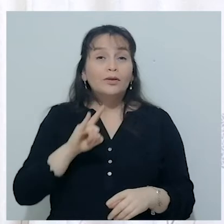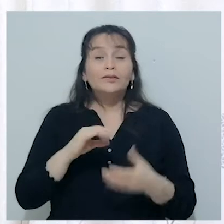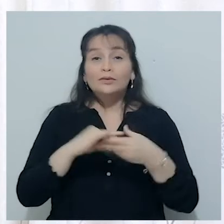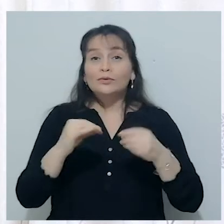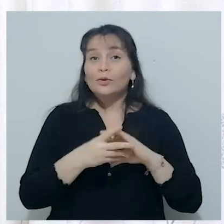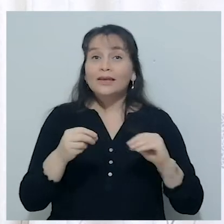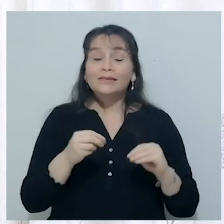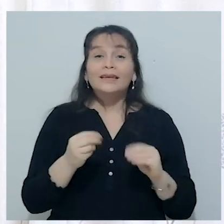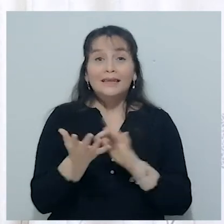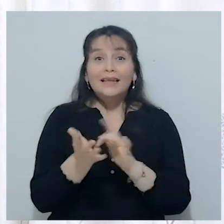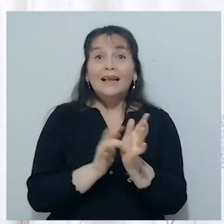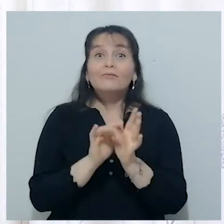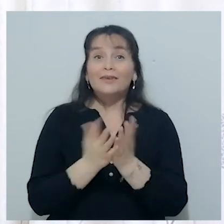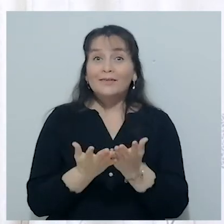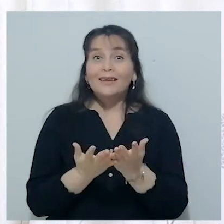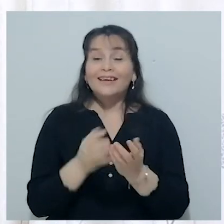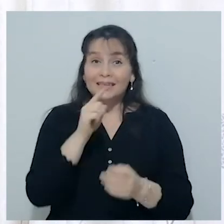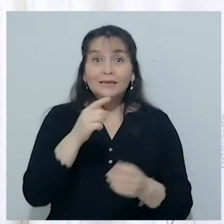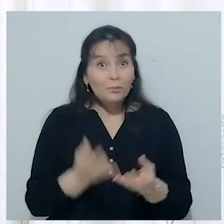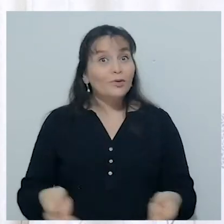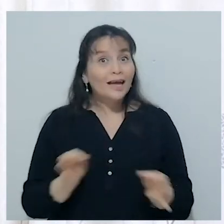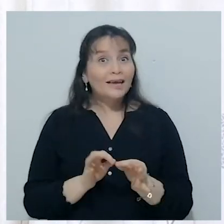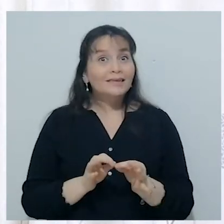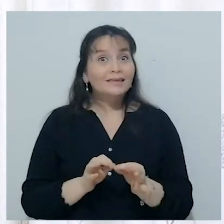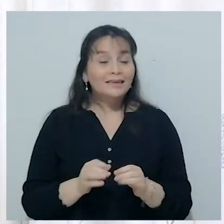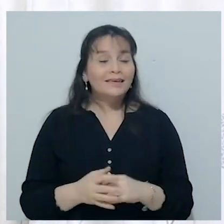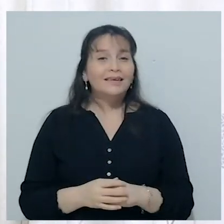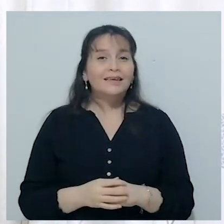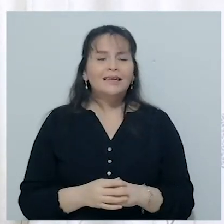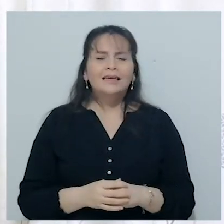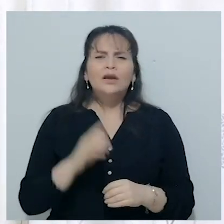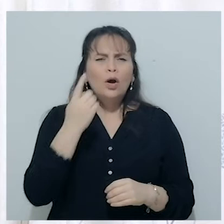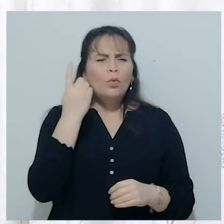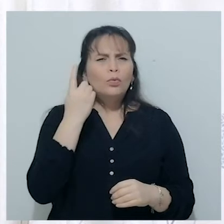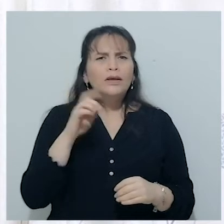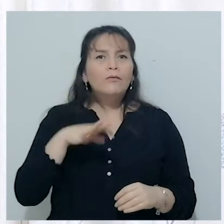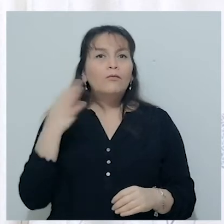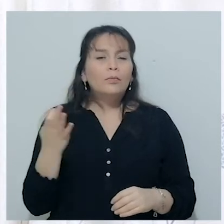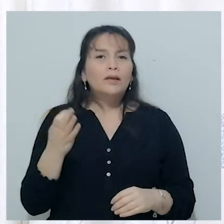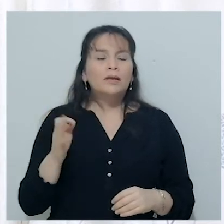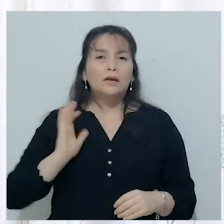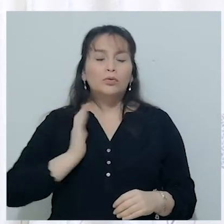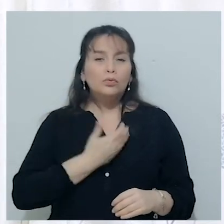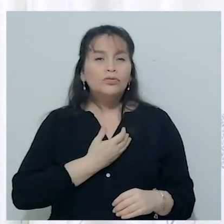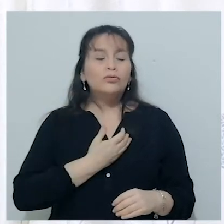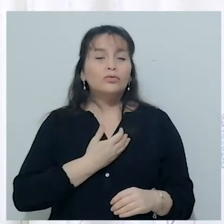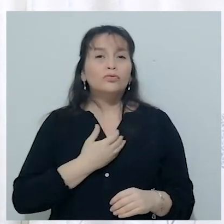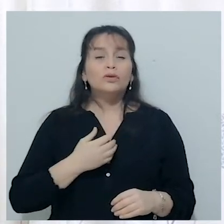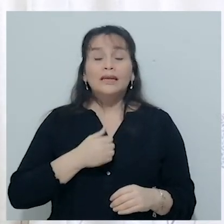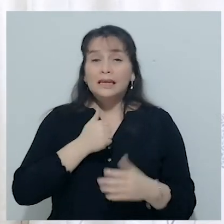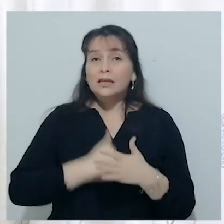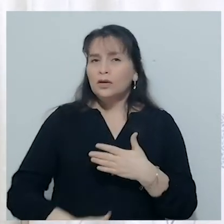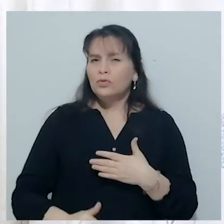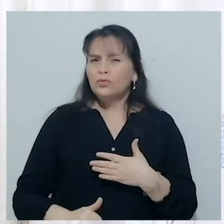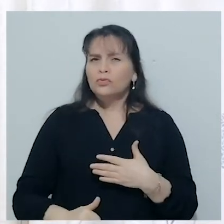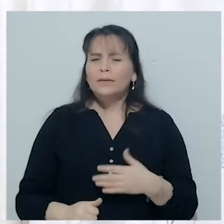duermen, a la hora que descansan, tiempo oportuno para dejar grandes lecciones. La única manera en